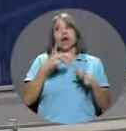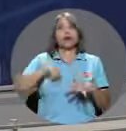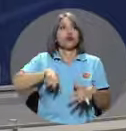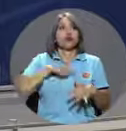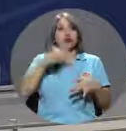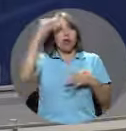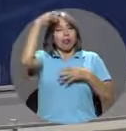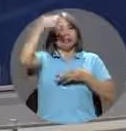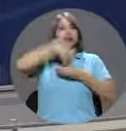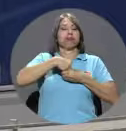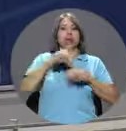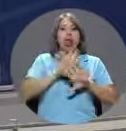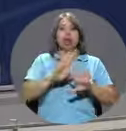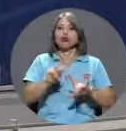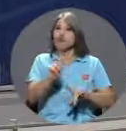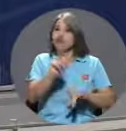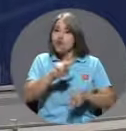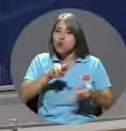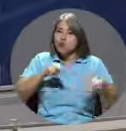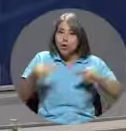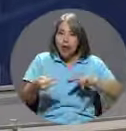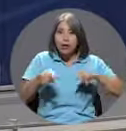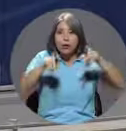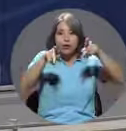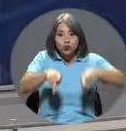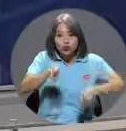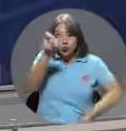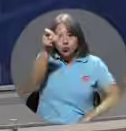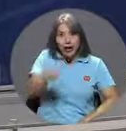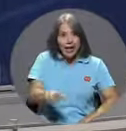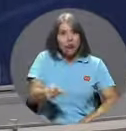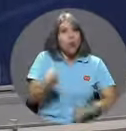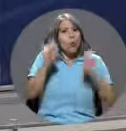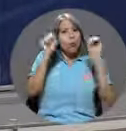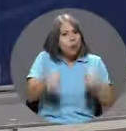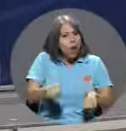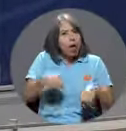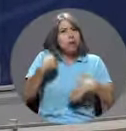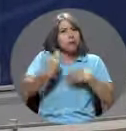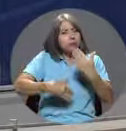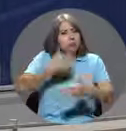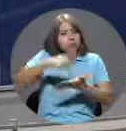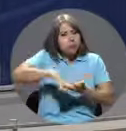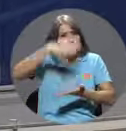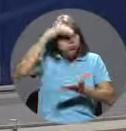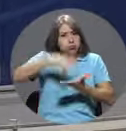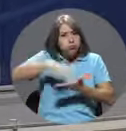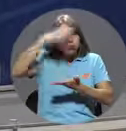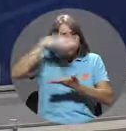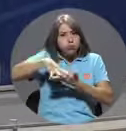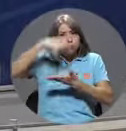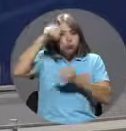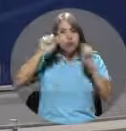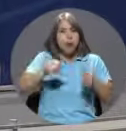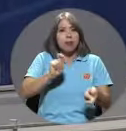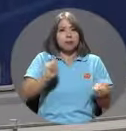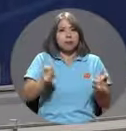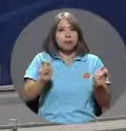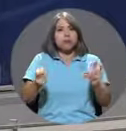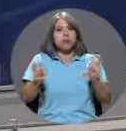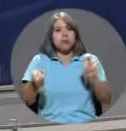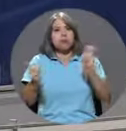Sin embargo, sí son factores que pues podríamos considerar para que, si son más